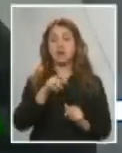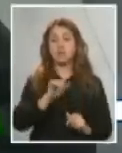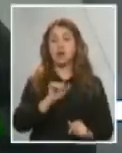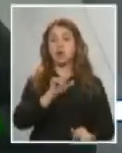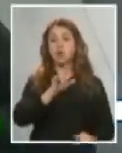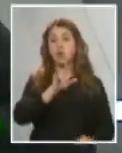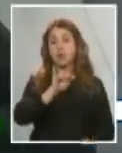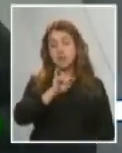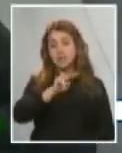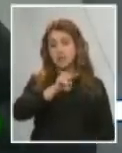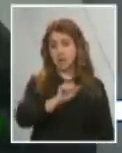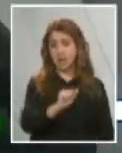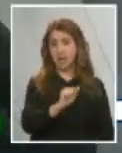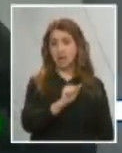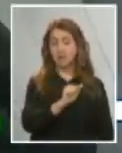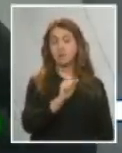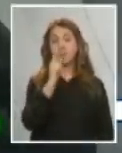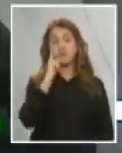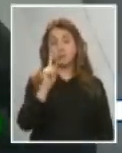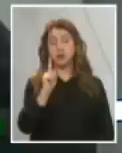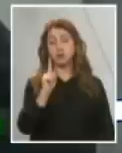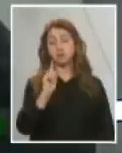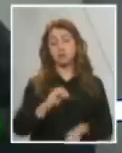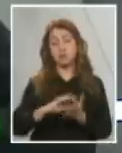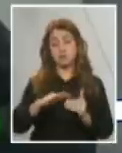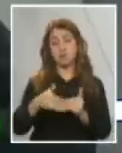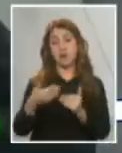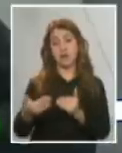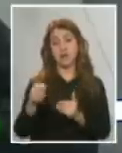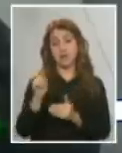Paulina, pero más allá de eso.